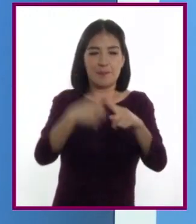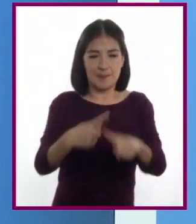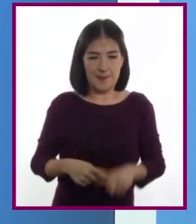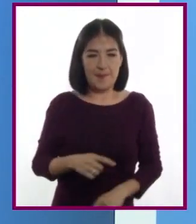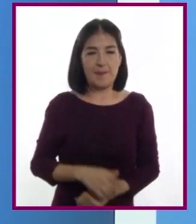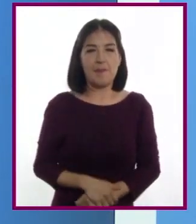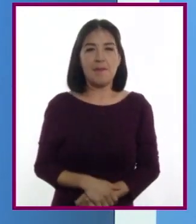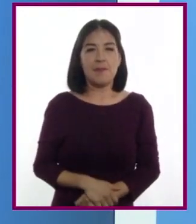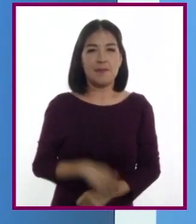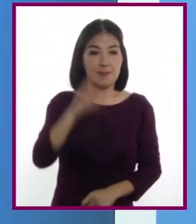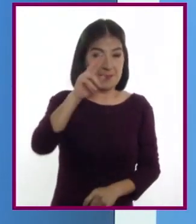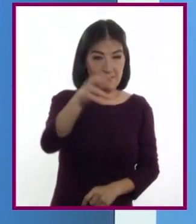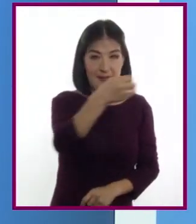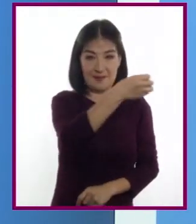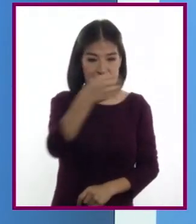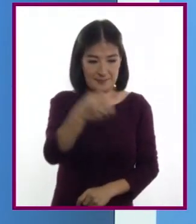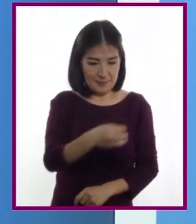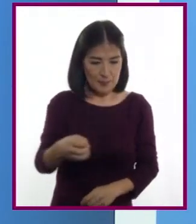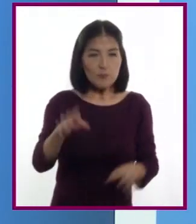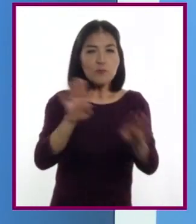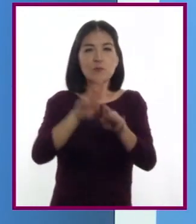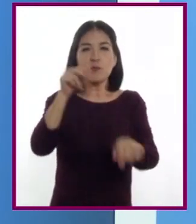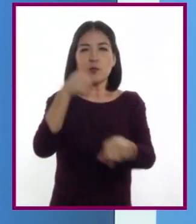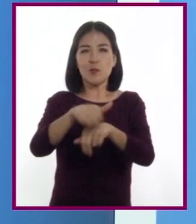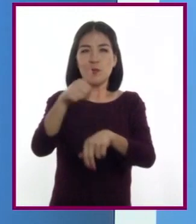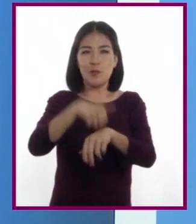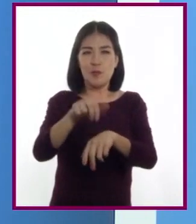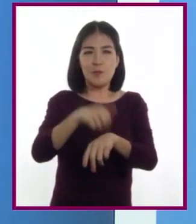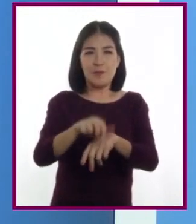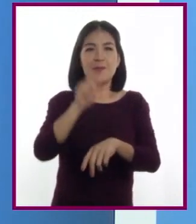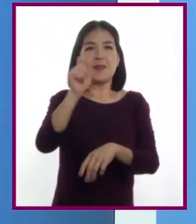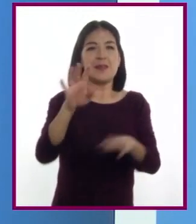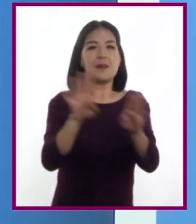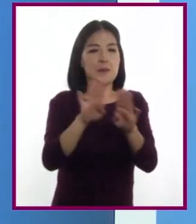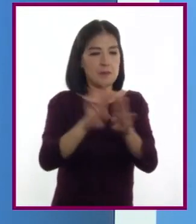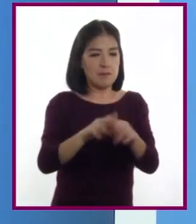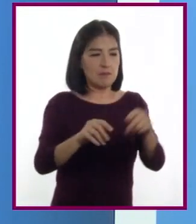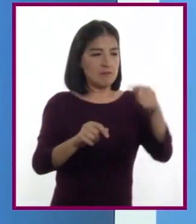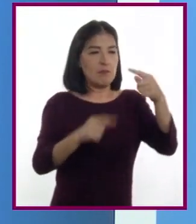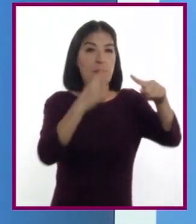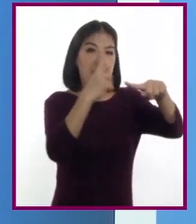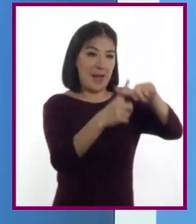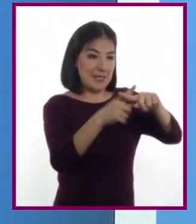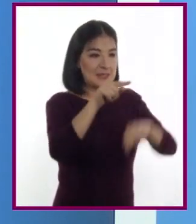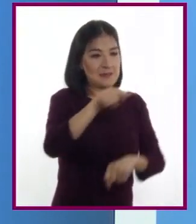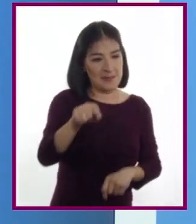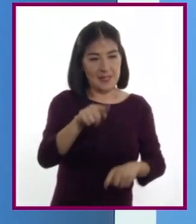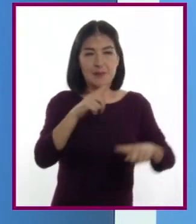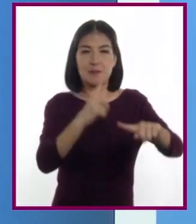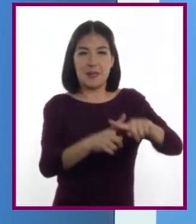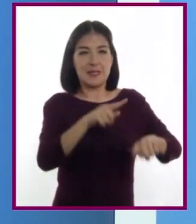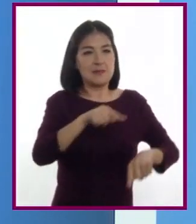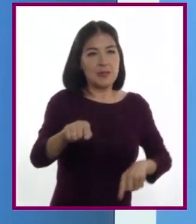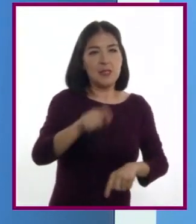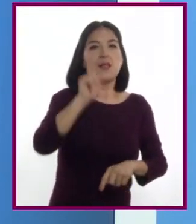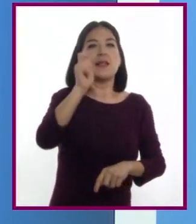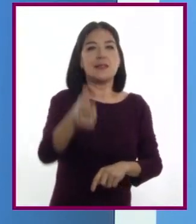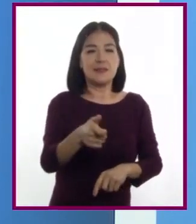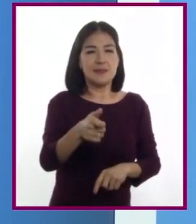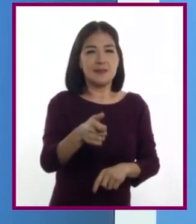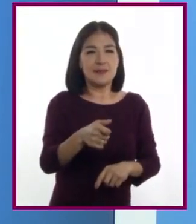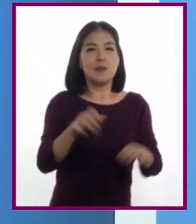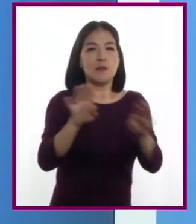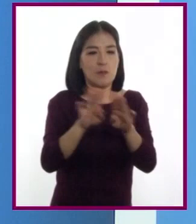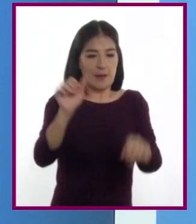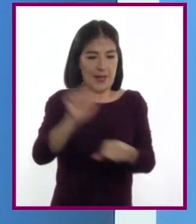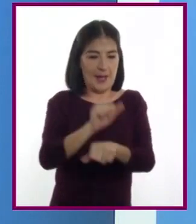En estas operaciones, el tipo de número o el signo de cada factor están determinados por la orientación y